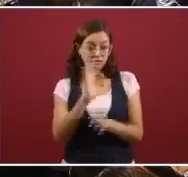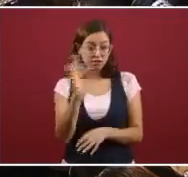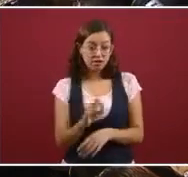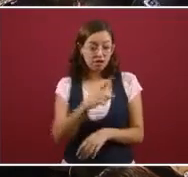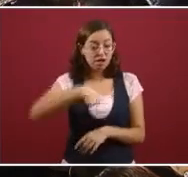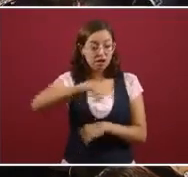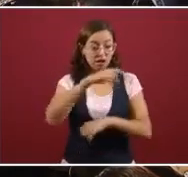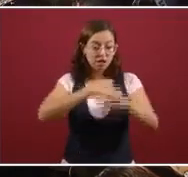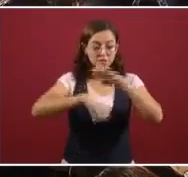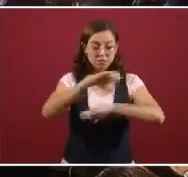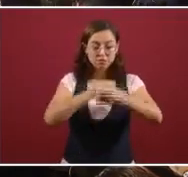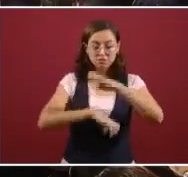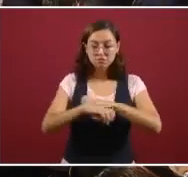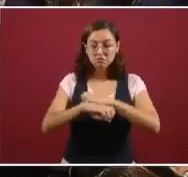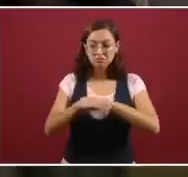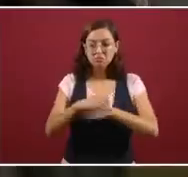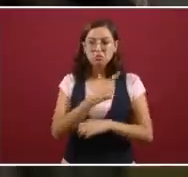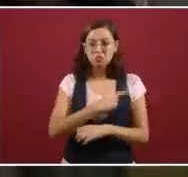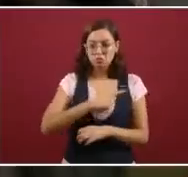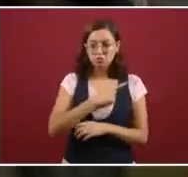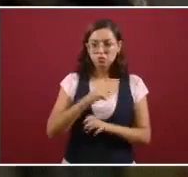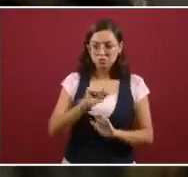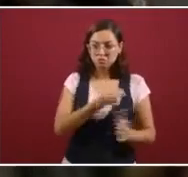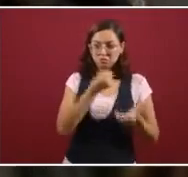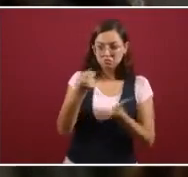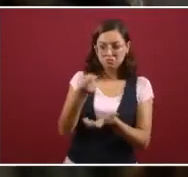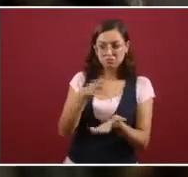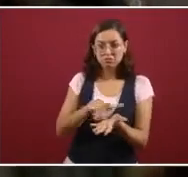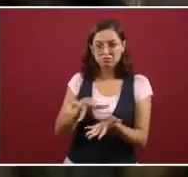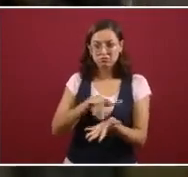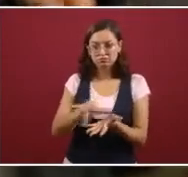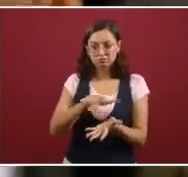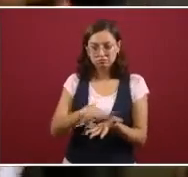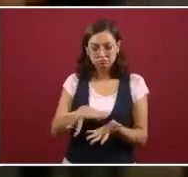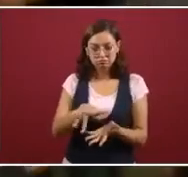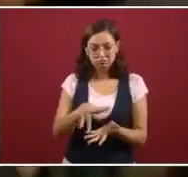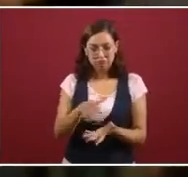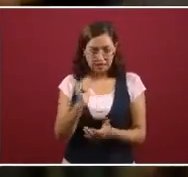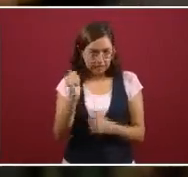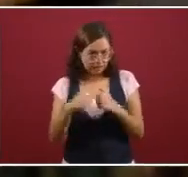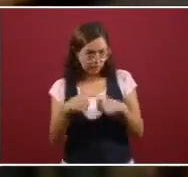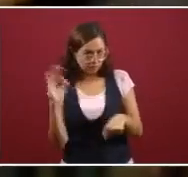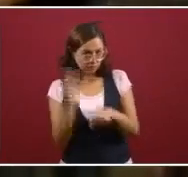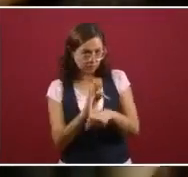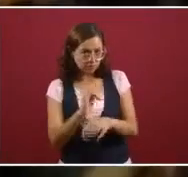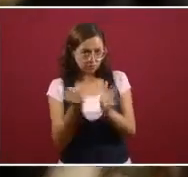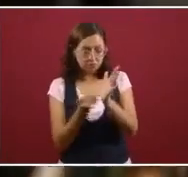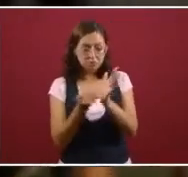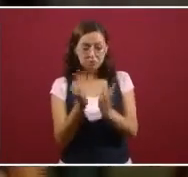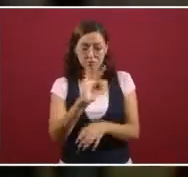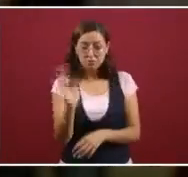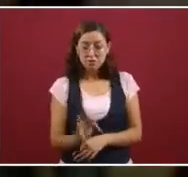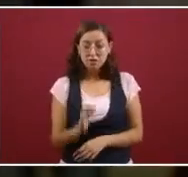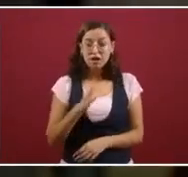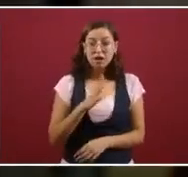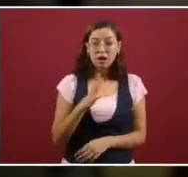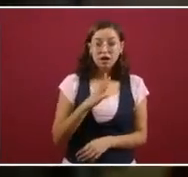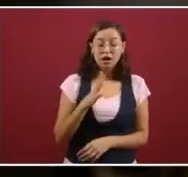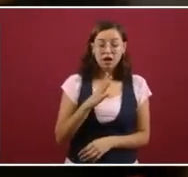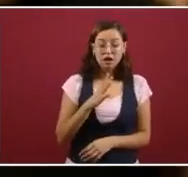empresarios que decidan aportar su capital, y cómo cuidar que se